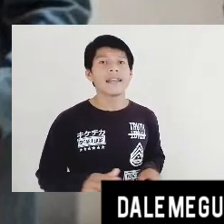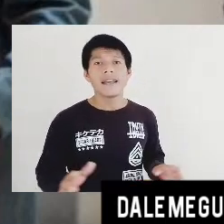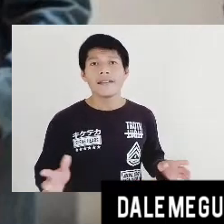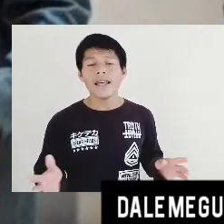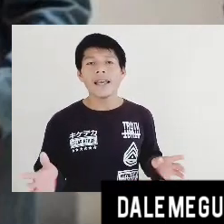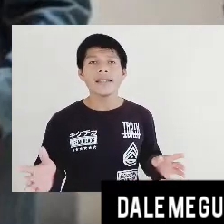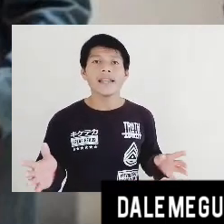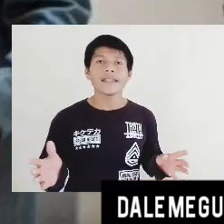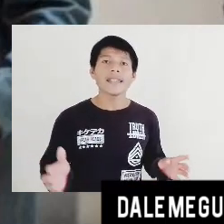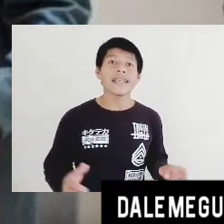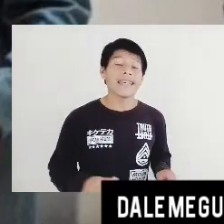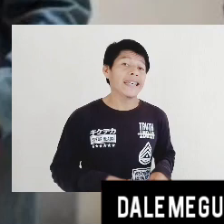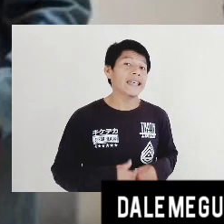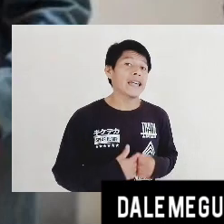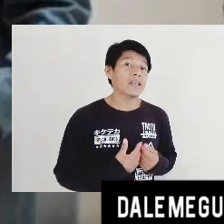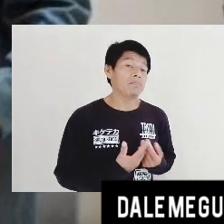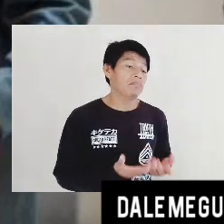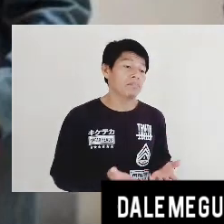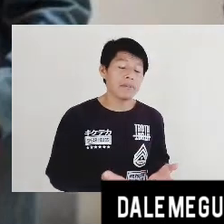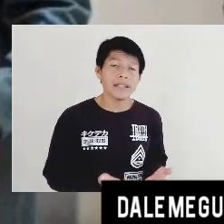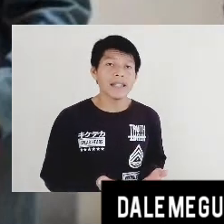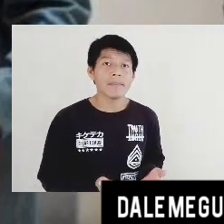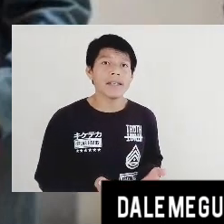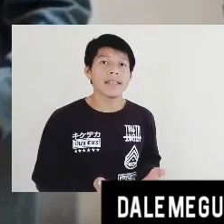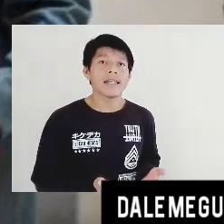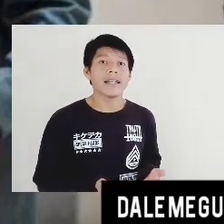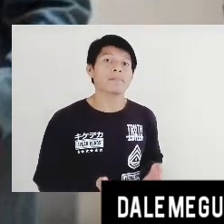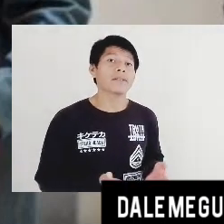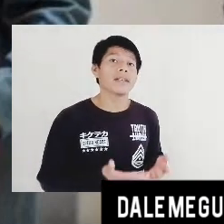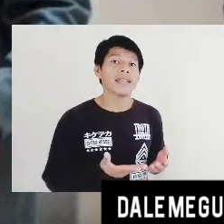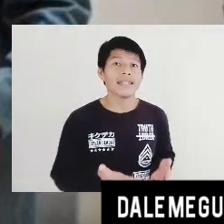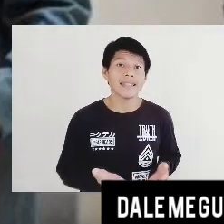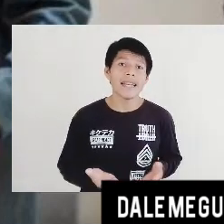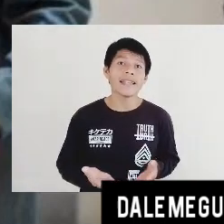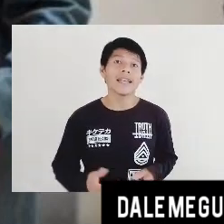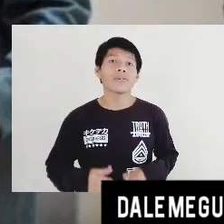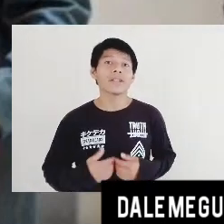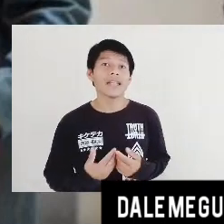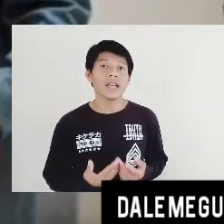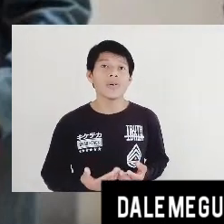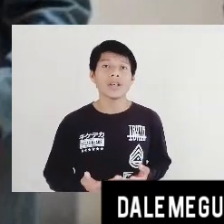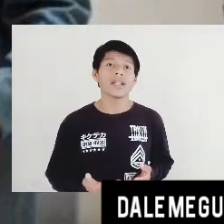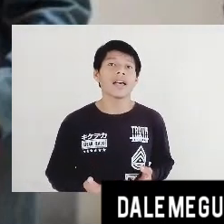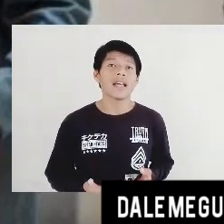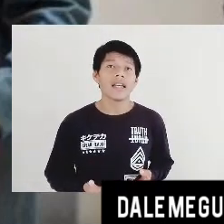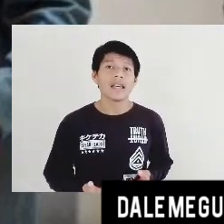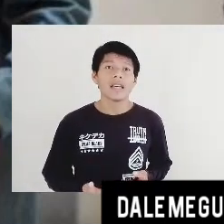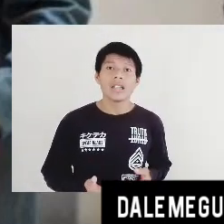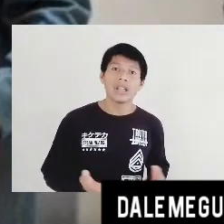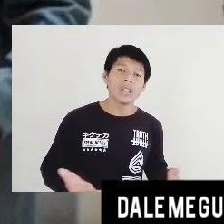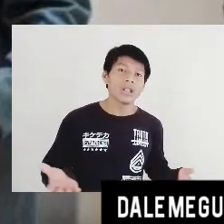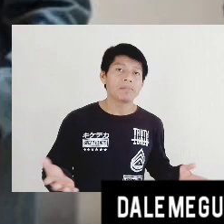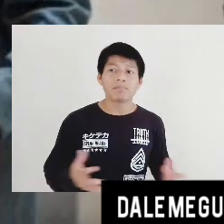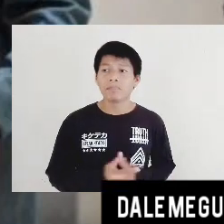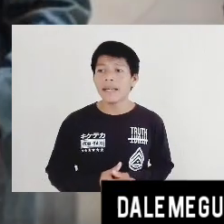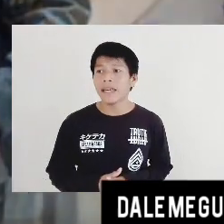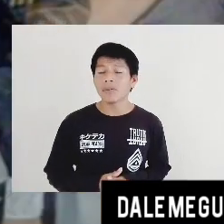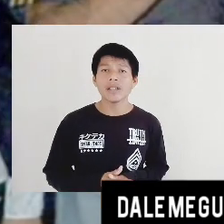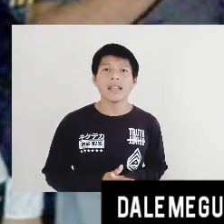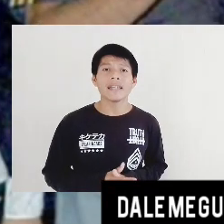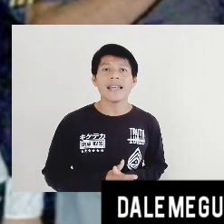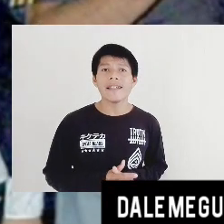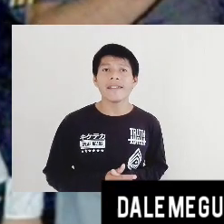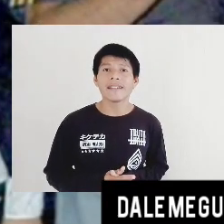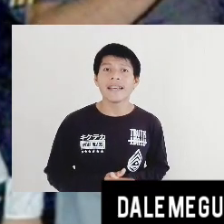tiene nada interesante y que prácticamente las personas que les están leyendo y tienen lógica y ven